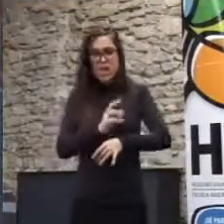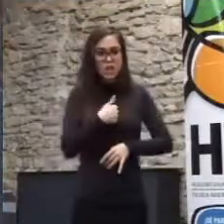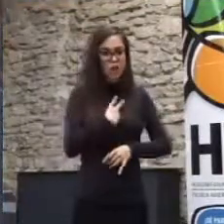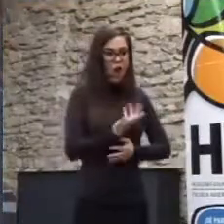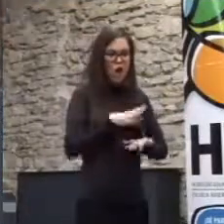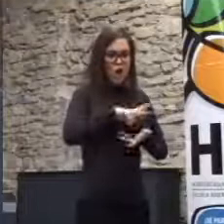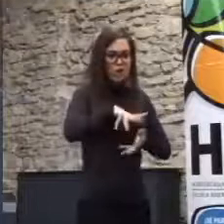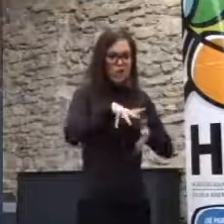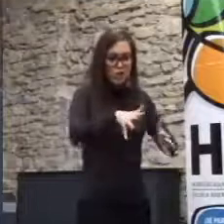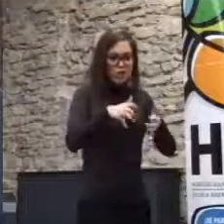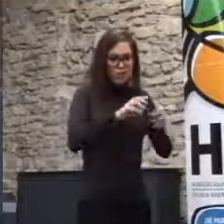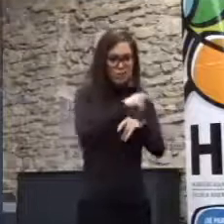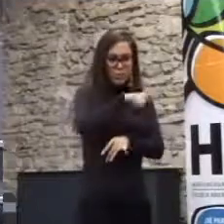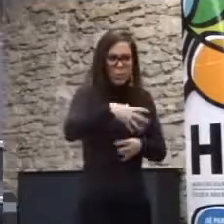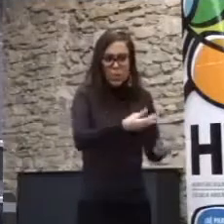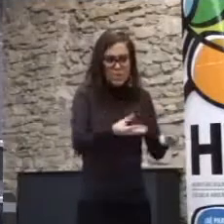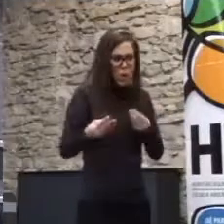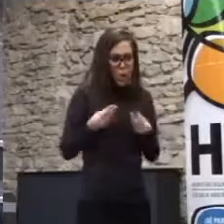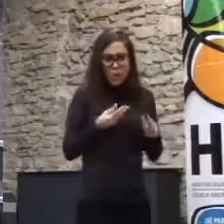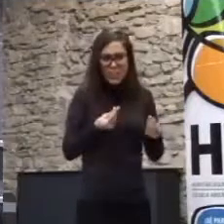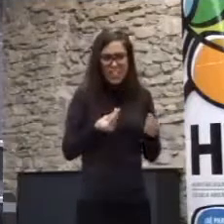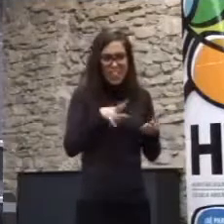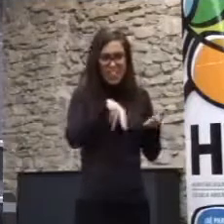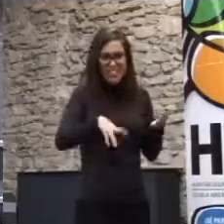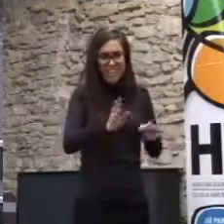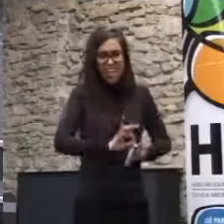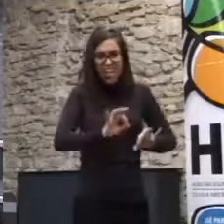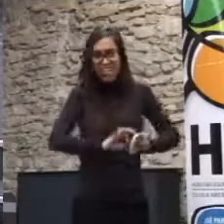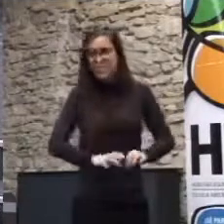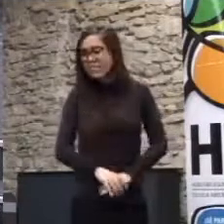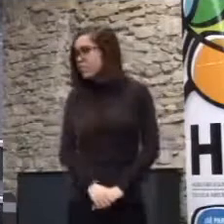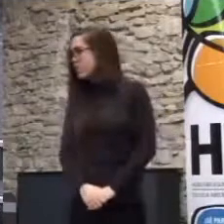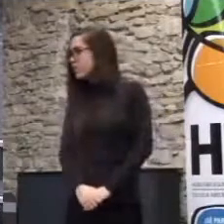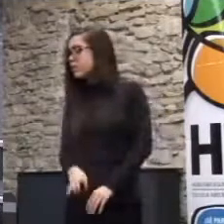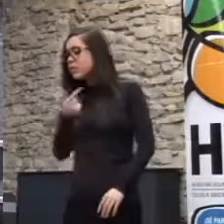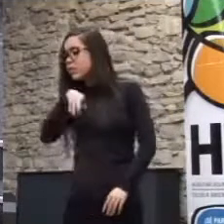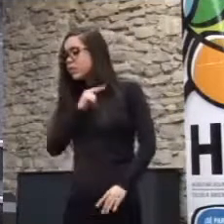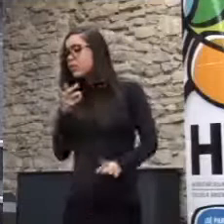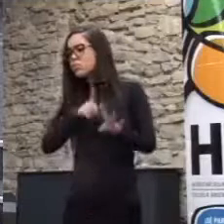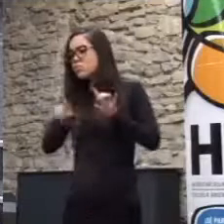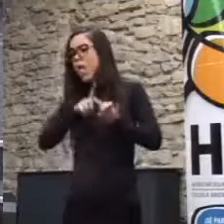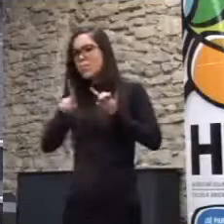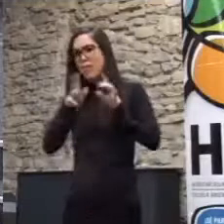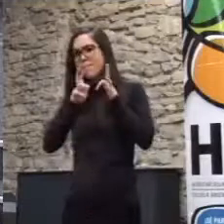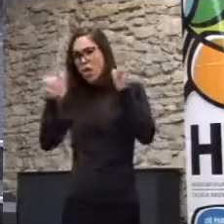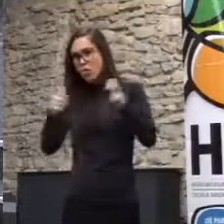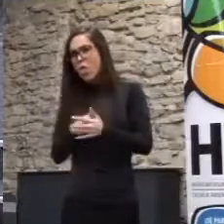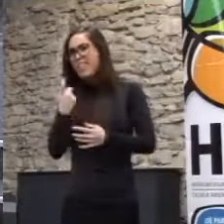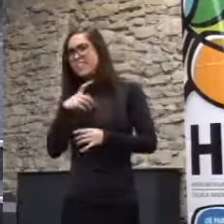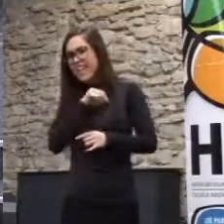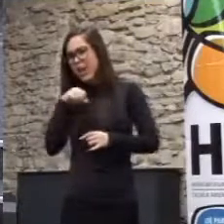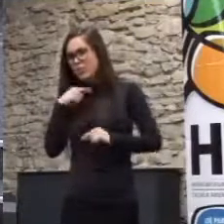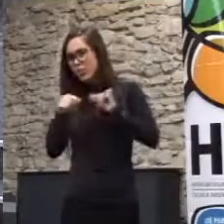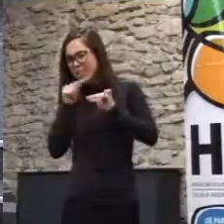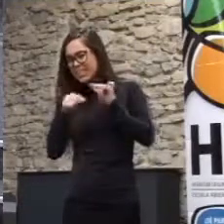más audiencia. Sí. Entonces, sí. El problema también es ese. Pero... el problema es nuestro. Efectivamente, sí. Tenemos un problema gordísimo y tenemos que hacer una autocrítica tremenda. Pero yo sí pero luego